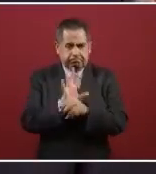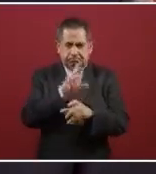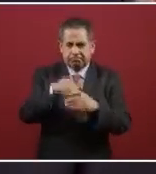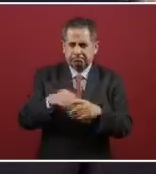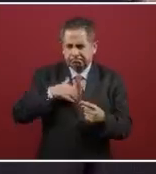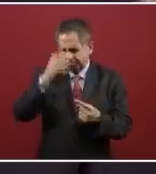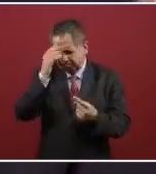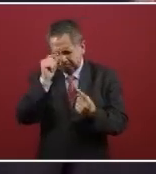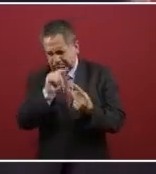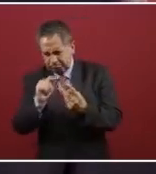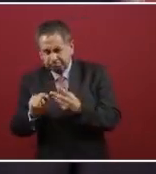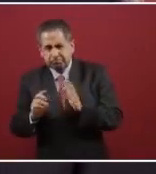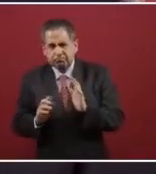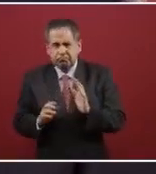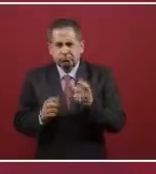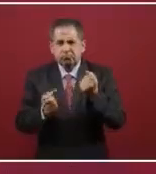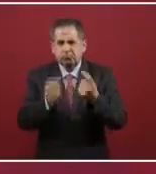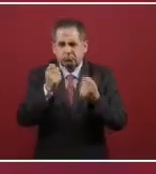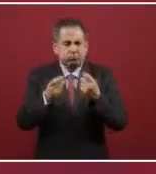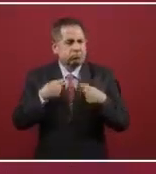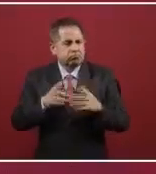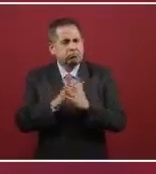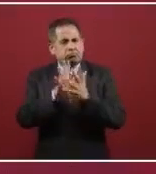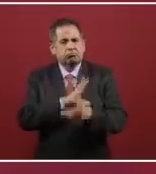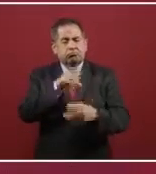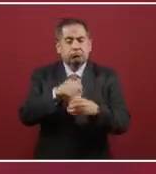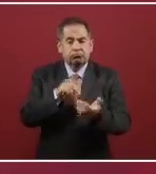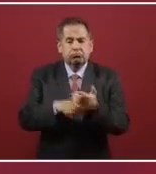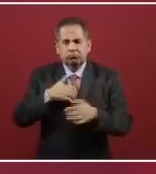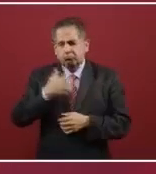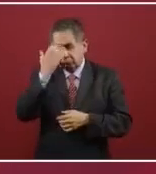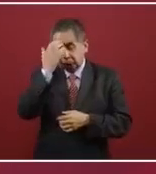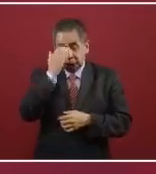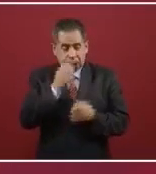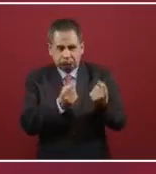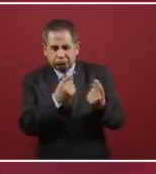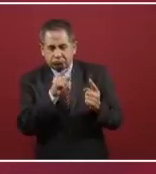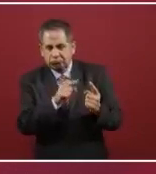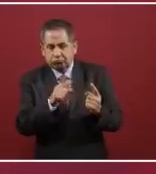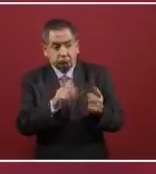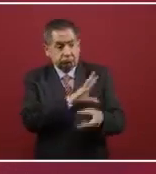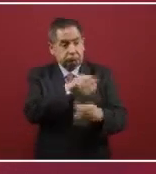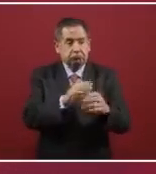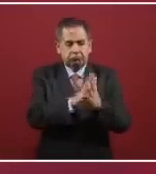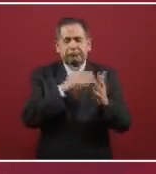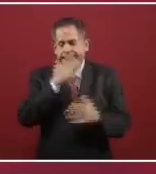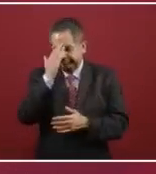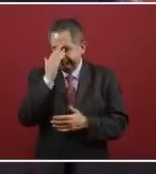Tengo conocimiento de alguno de los que participó, conozco alguno de los que participó,